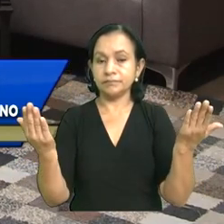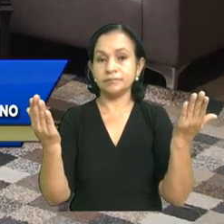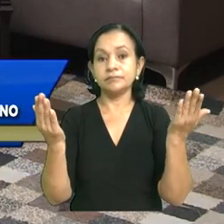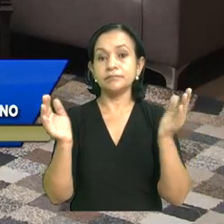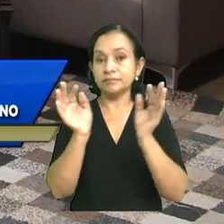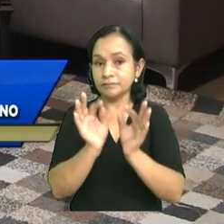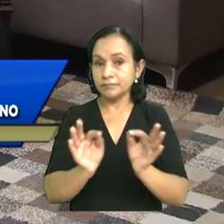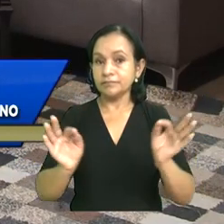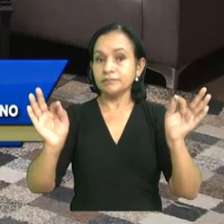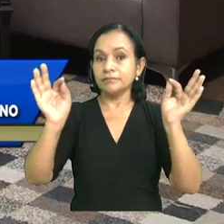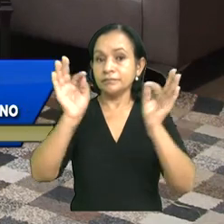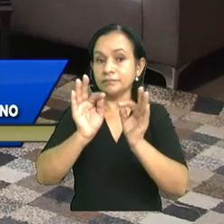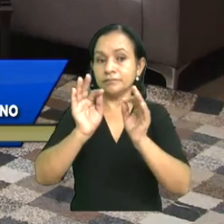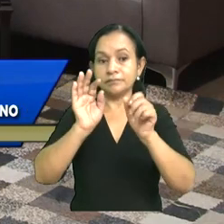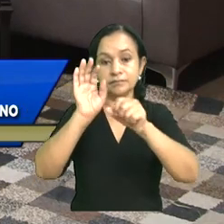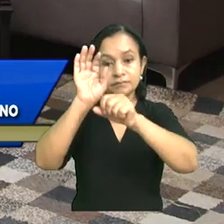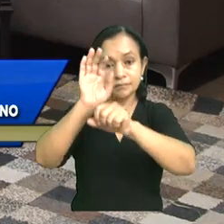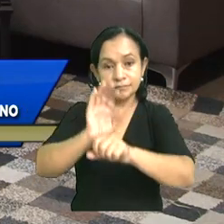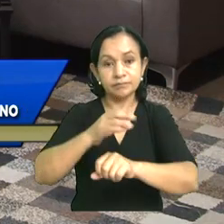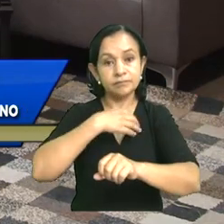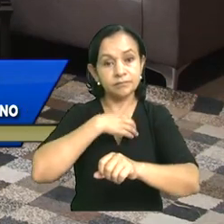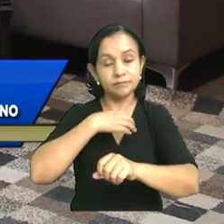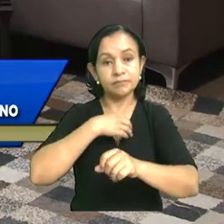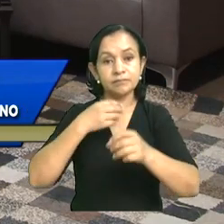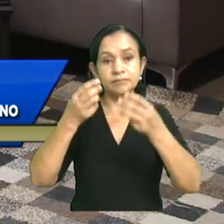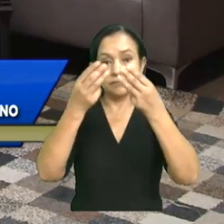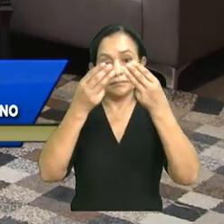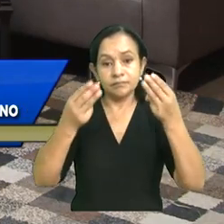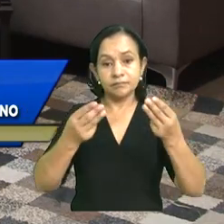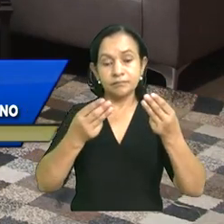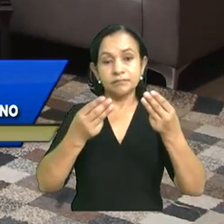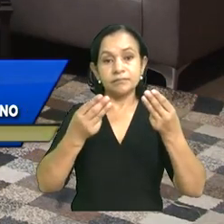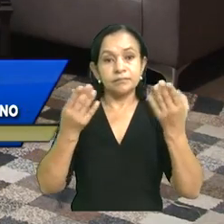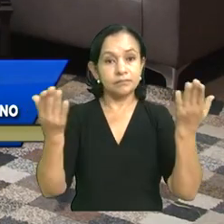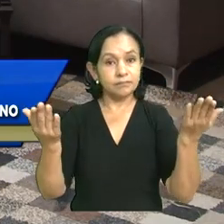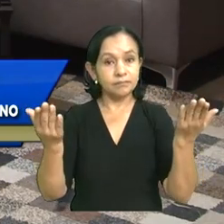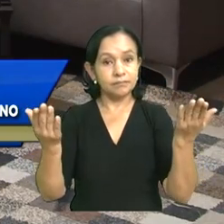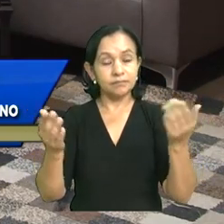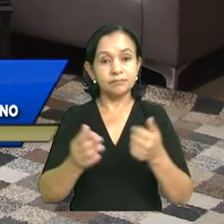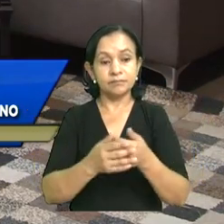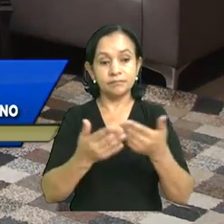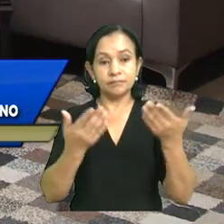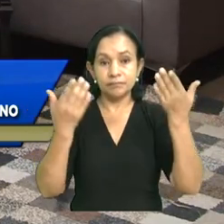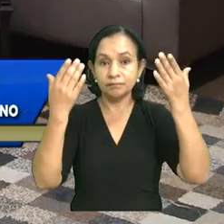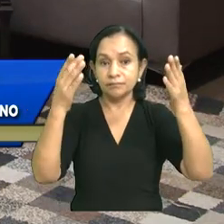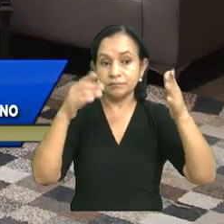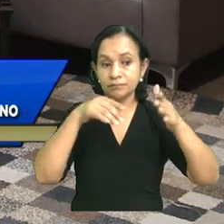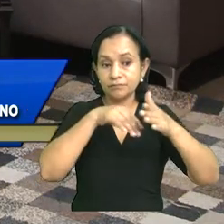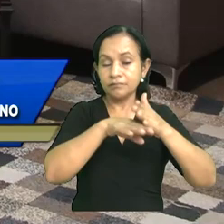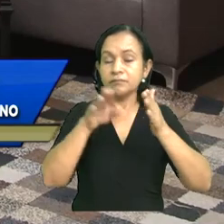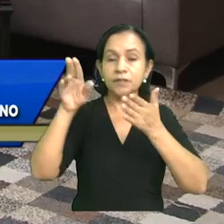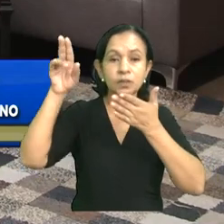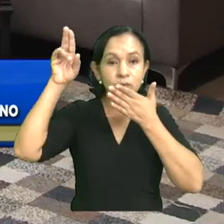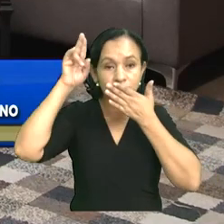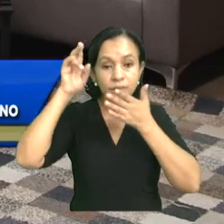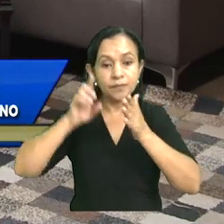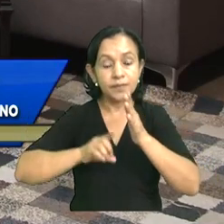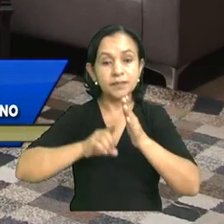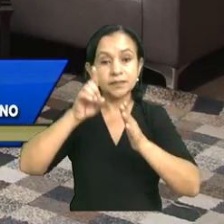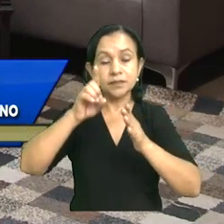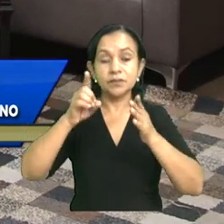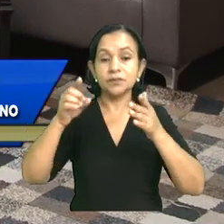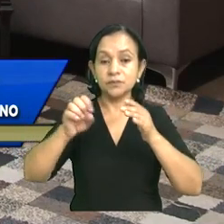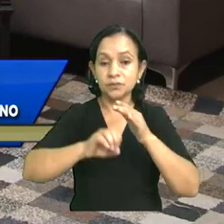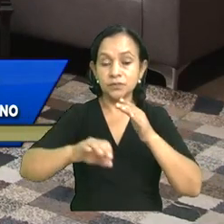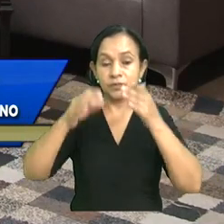importantísimo, el patrimonio cultural que rescate el material, pero también el inmaterial, ¿verdad? Okay. Que es para el desarrollo